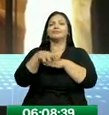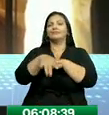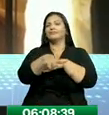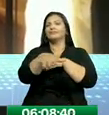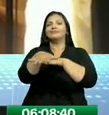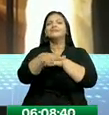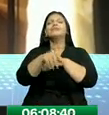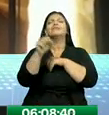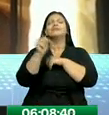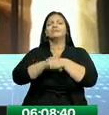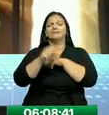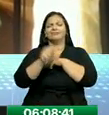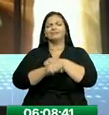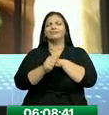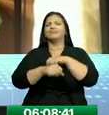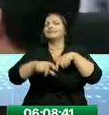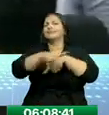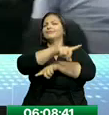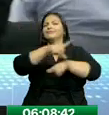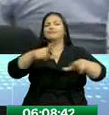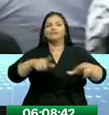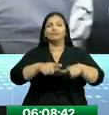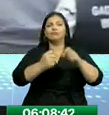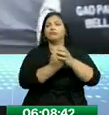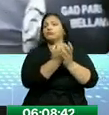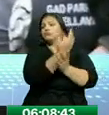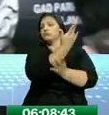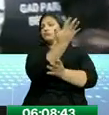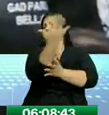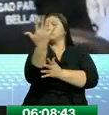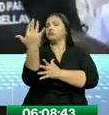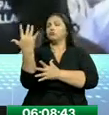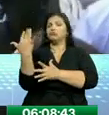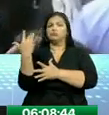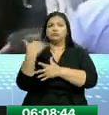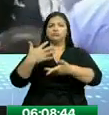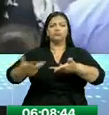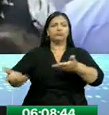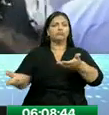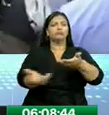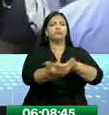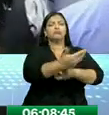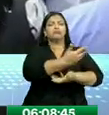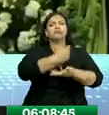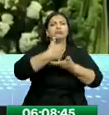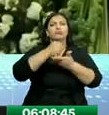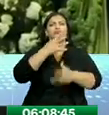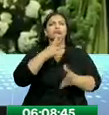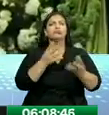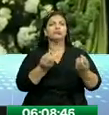su gente y sus mujeres, caramba, maravillosidad, como dicen, una bellosura. Una bellosura, una bellosidad. Muy bien.